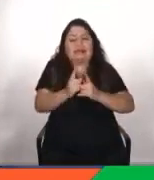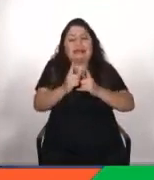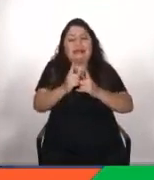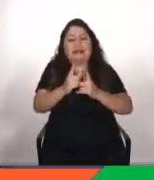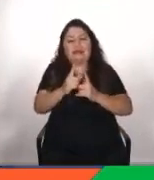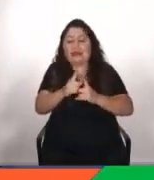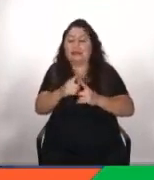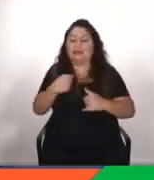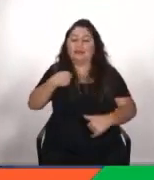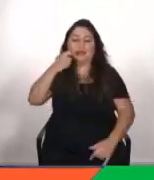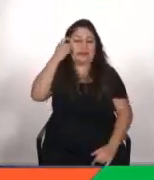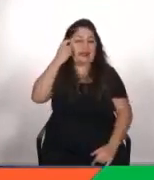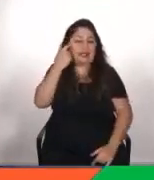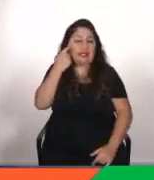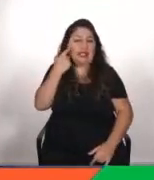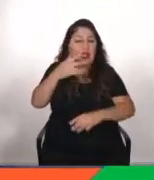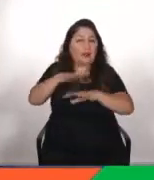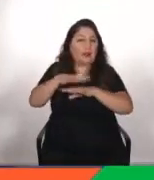es probablemente